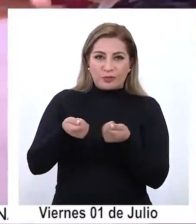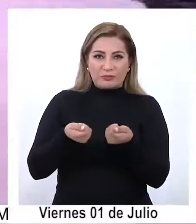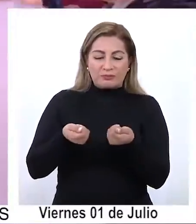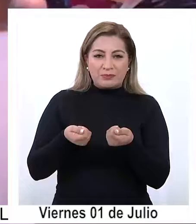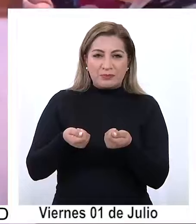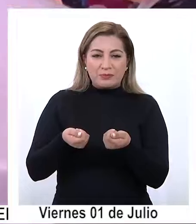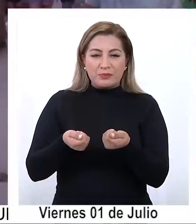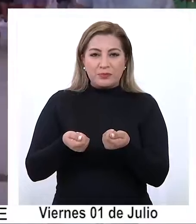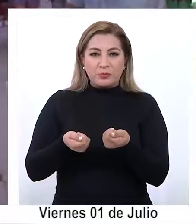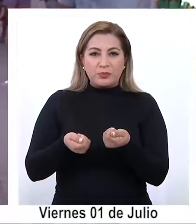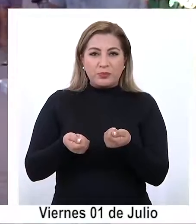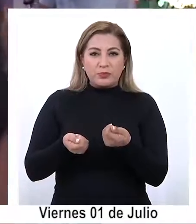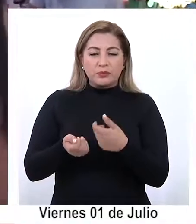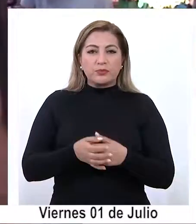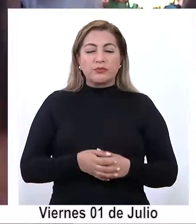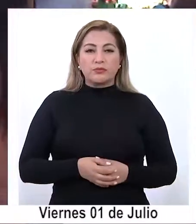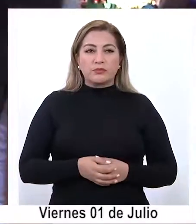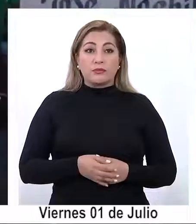también